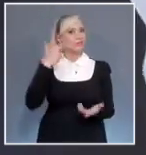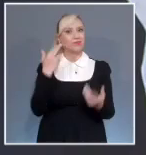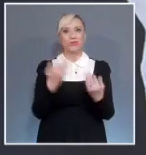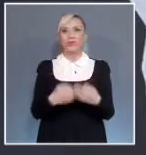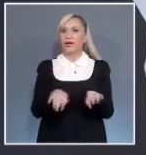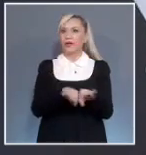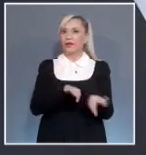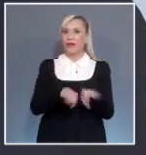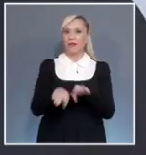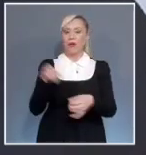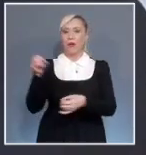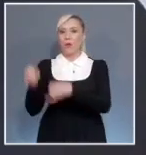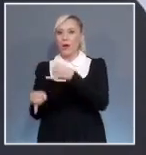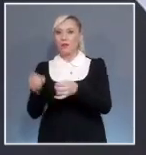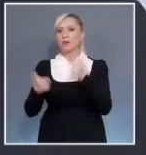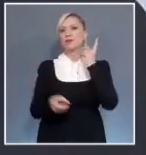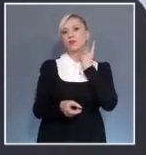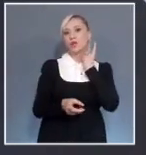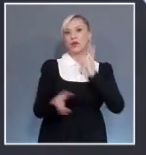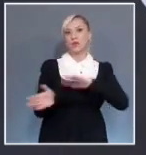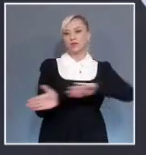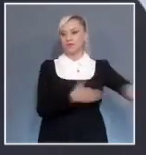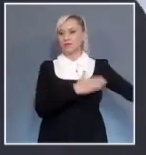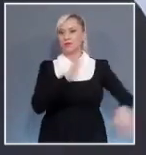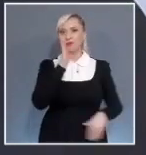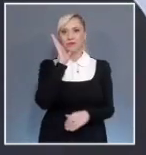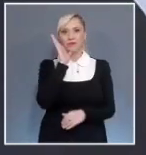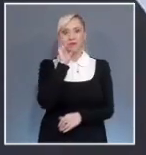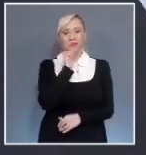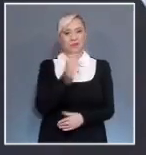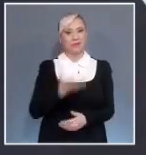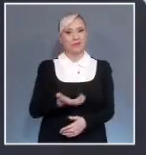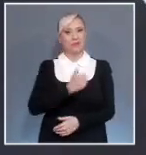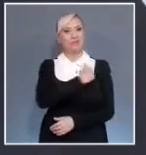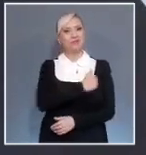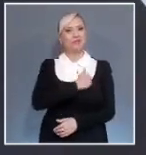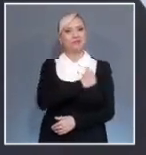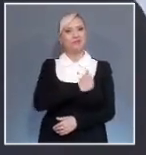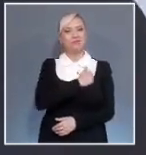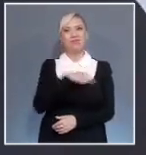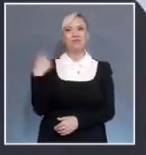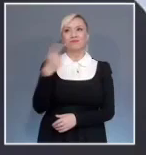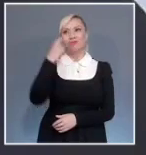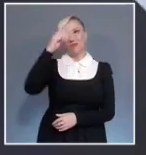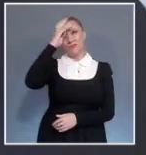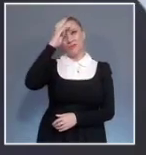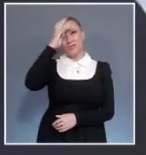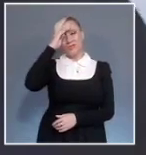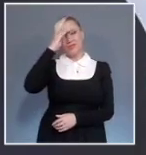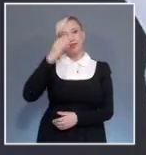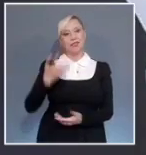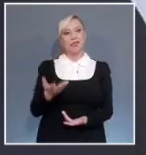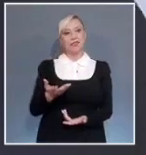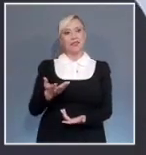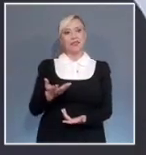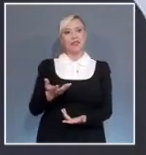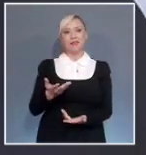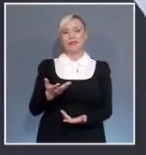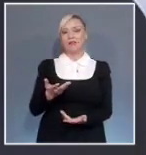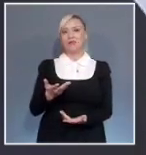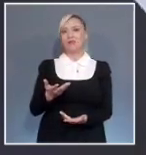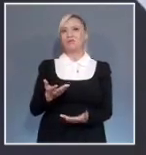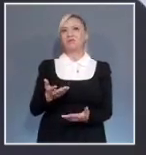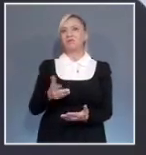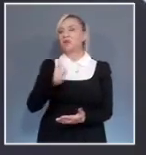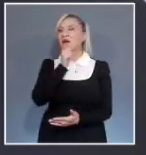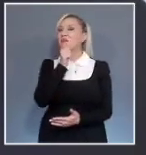Desgraciadamente, el conocimiento, la educación en estos campos está muy, muy por detrás del